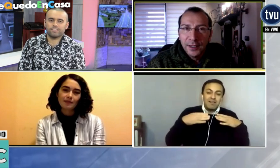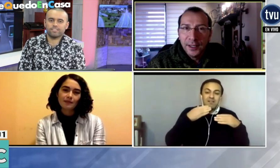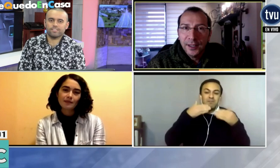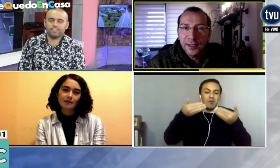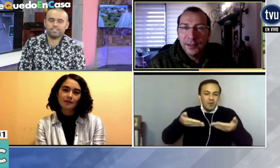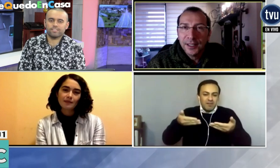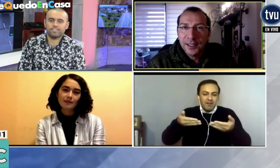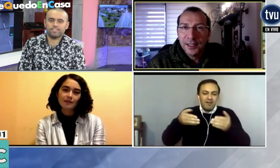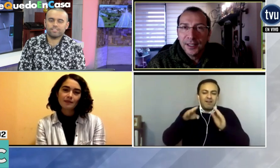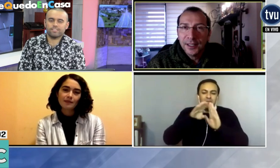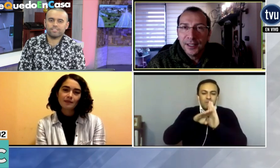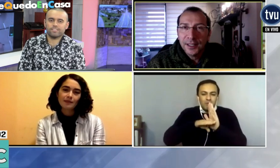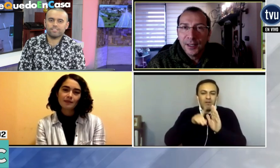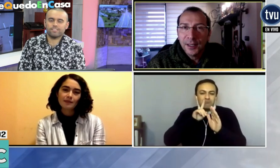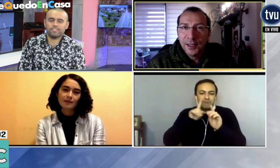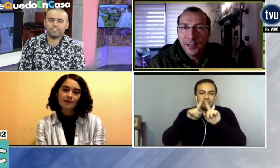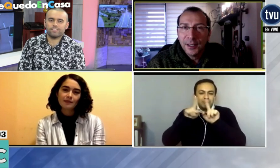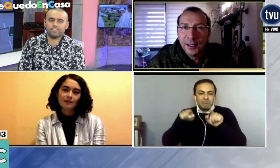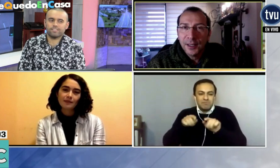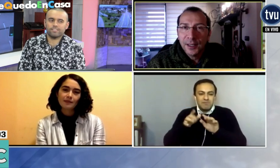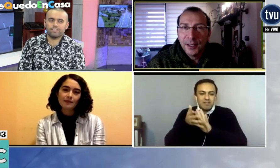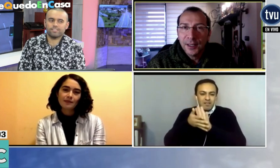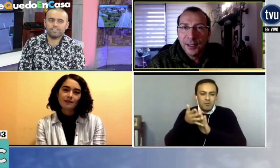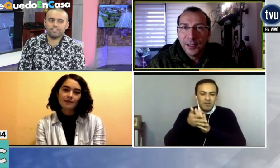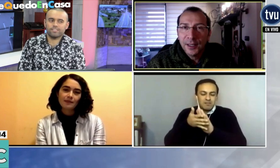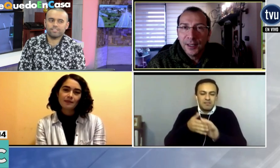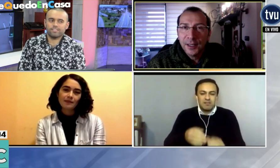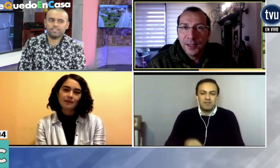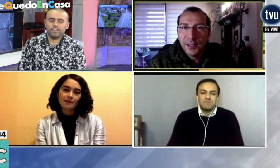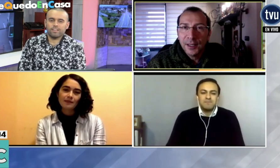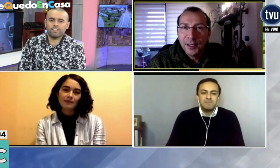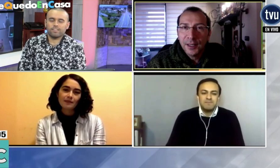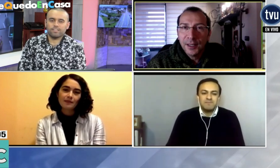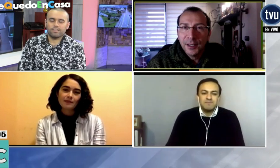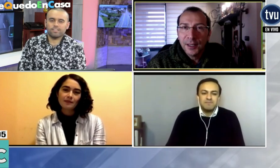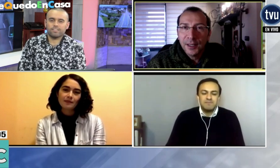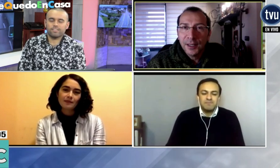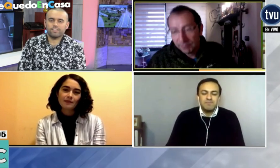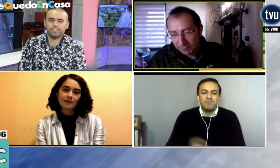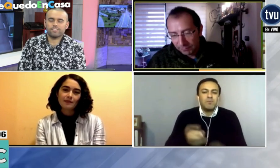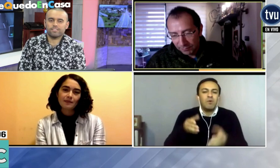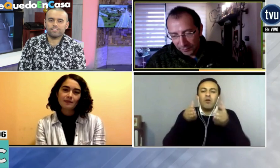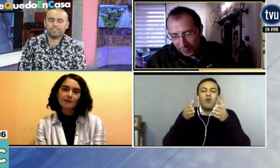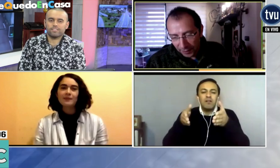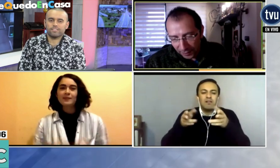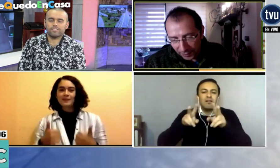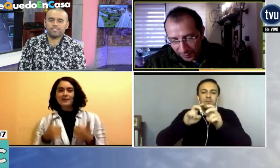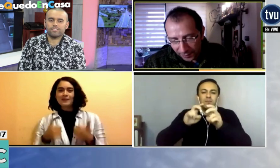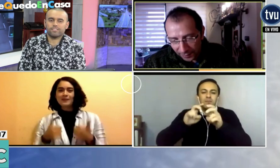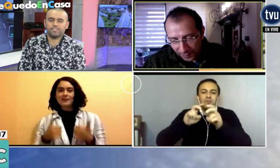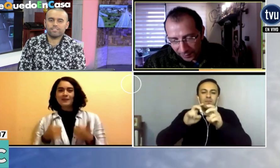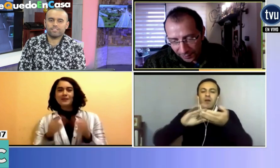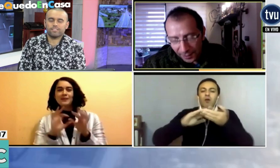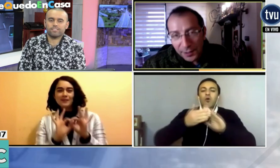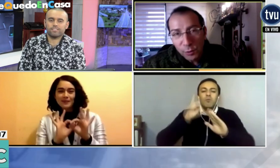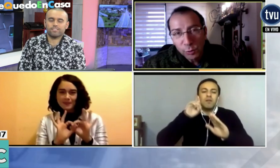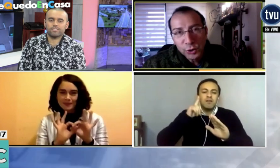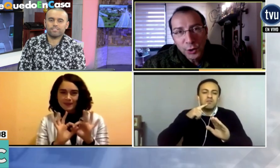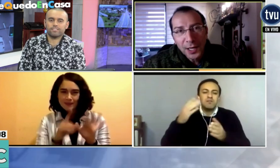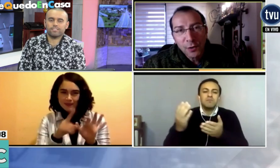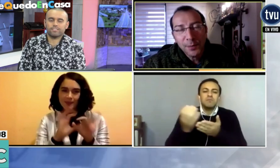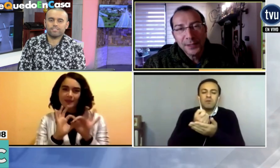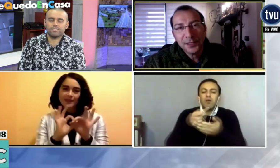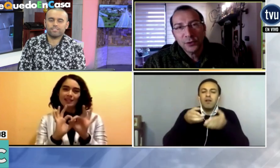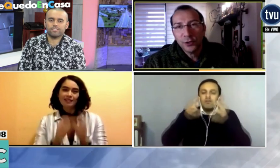que es orientado hacia esa comunidad. Un modo de abrir